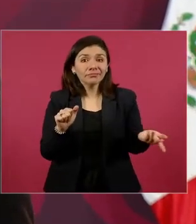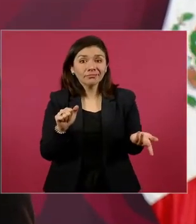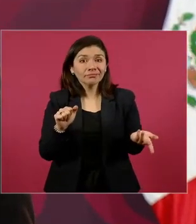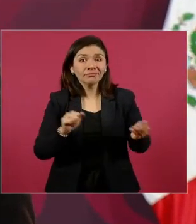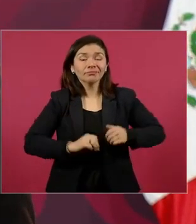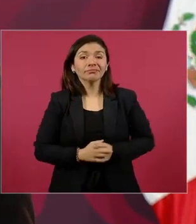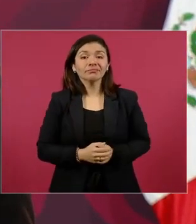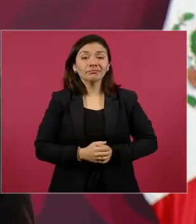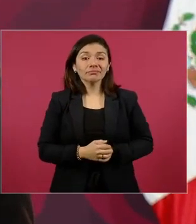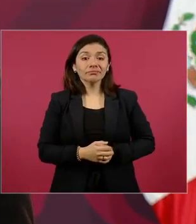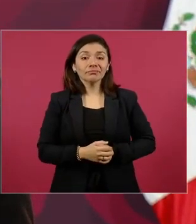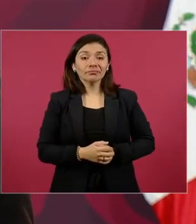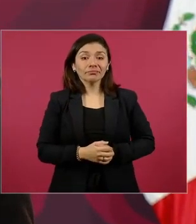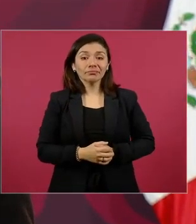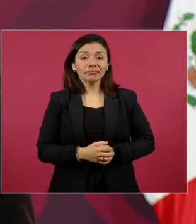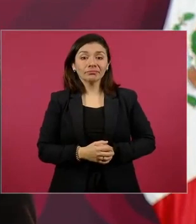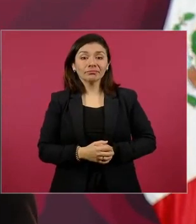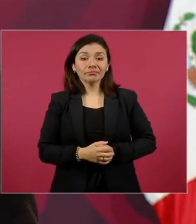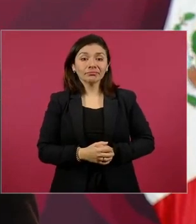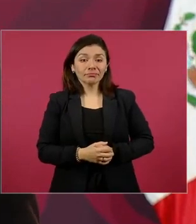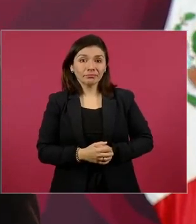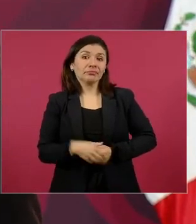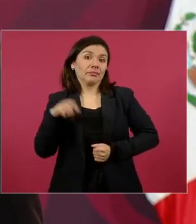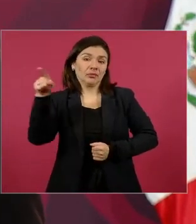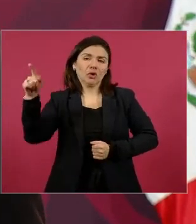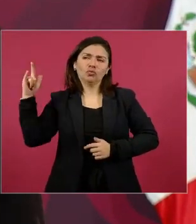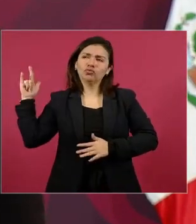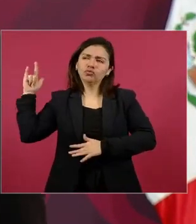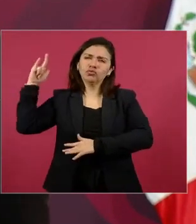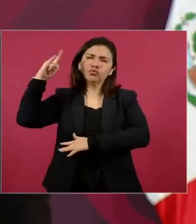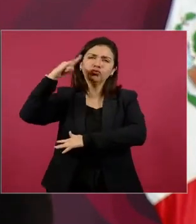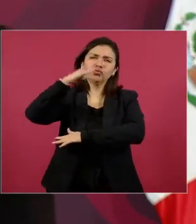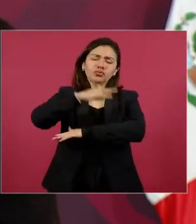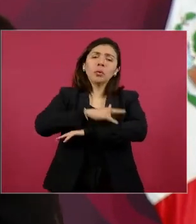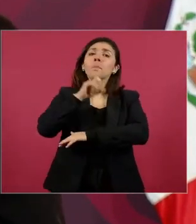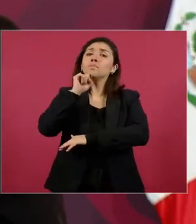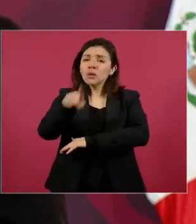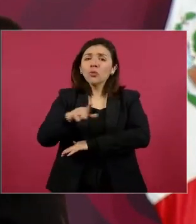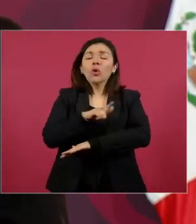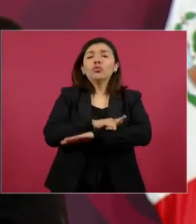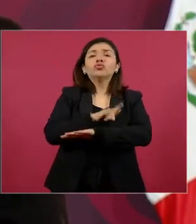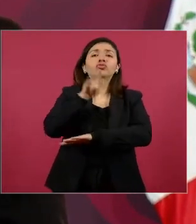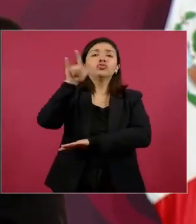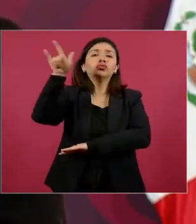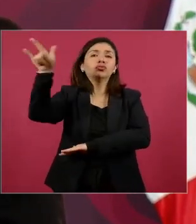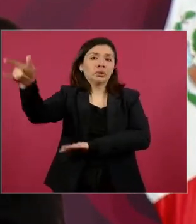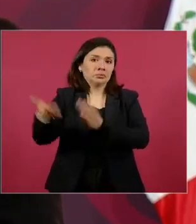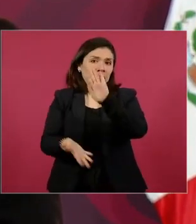Ahí aterrizaron y de ahí despegaron.